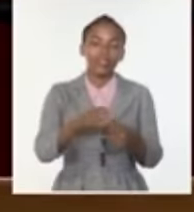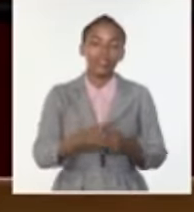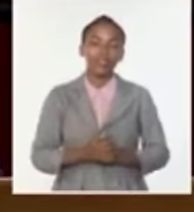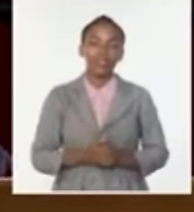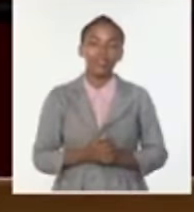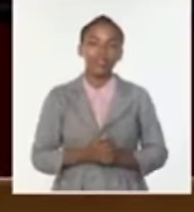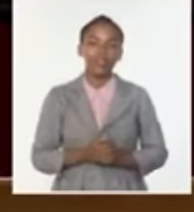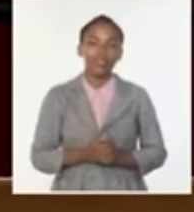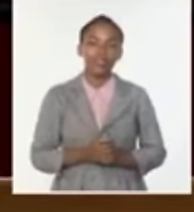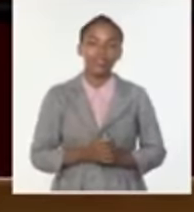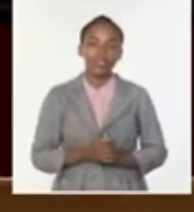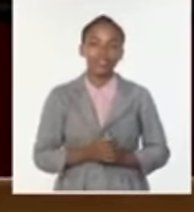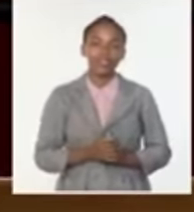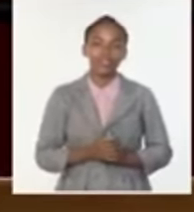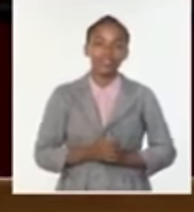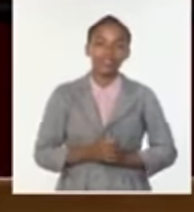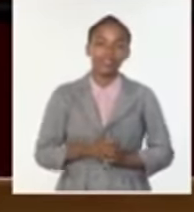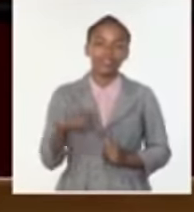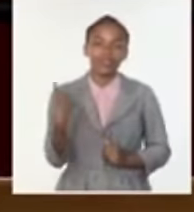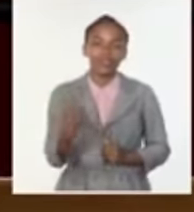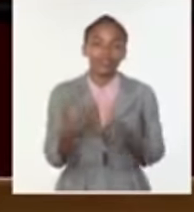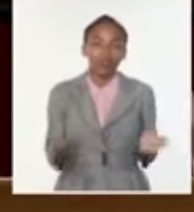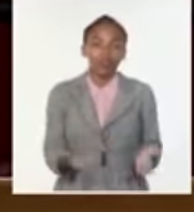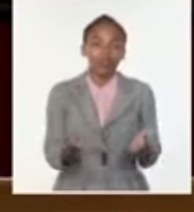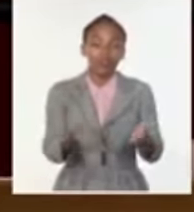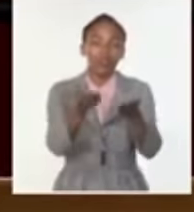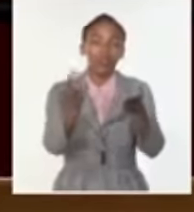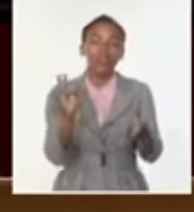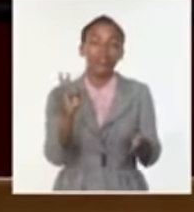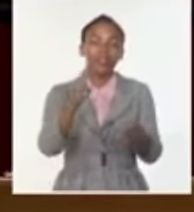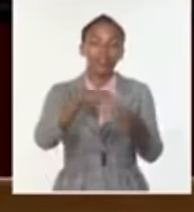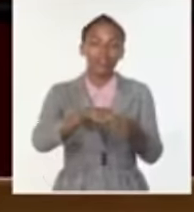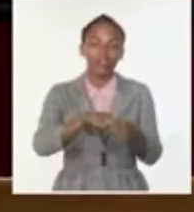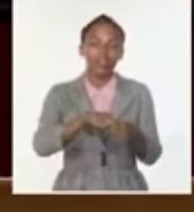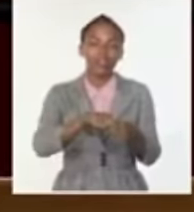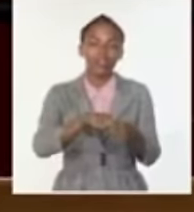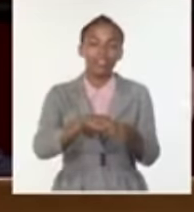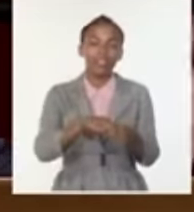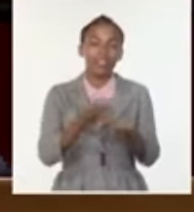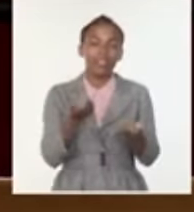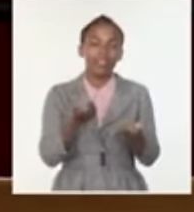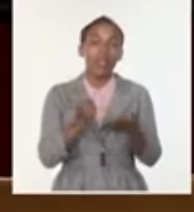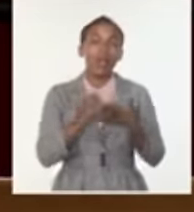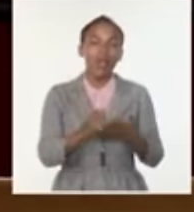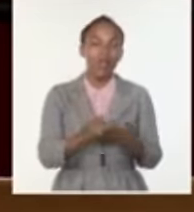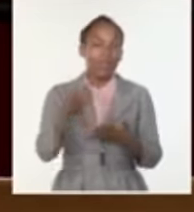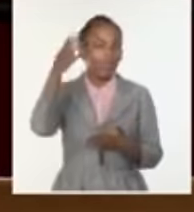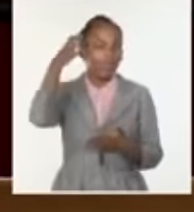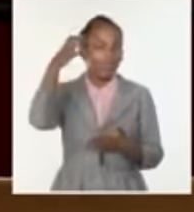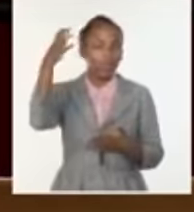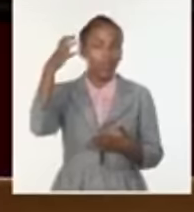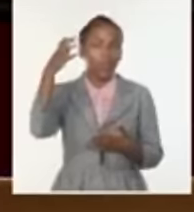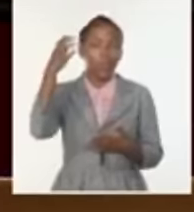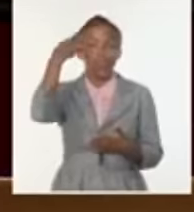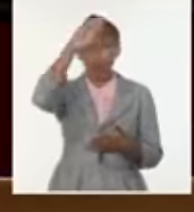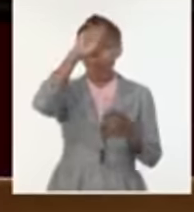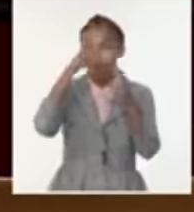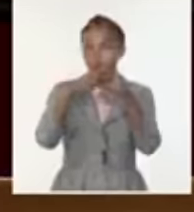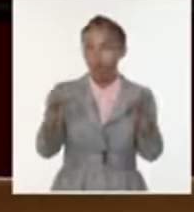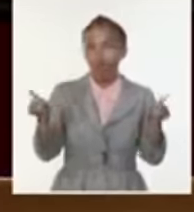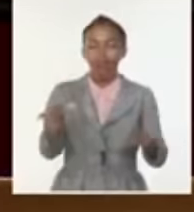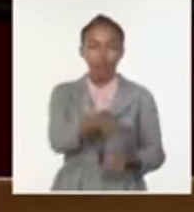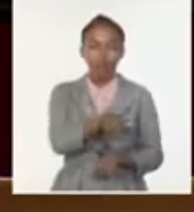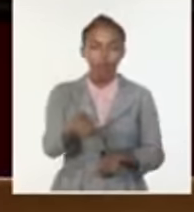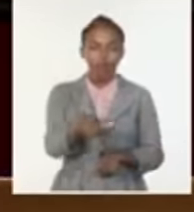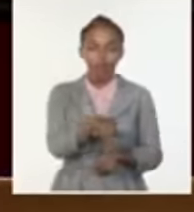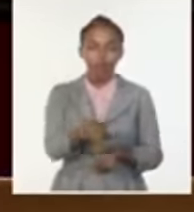pero nosotros estimulamos que las MIPYMES es una facilidad que se da del gobierno para los cubanos que realmente están aquí